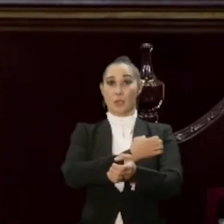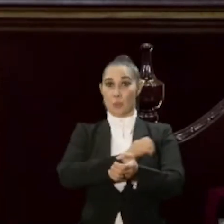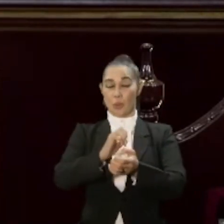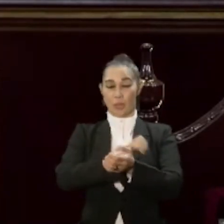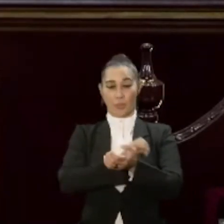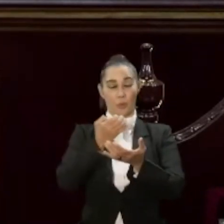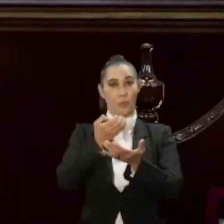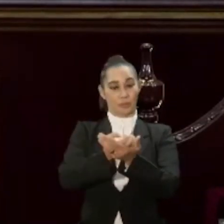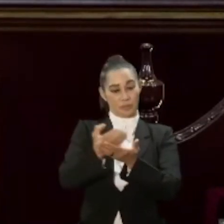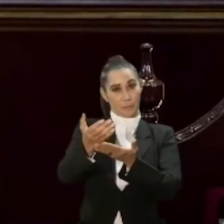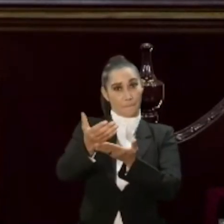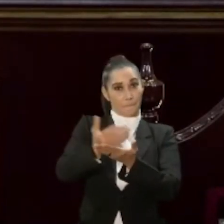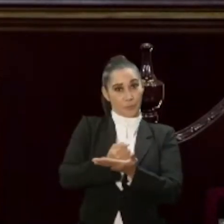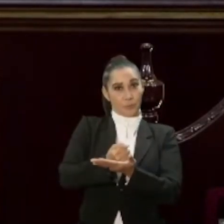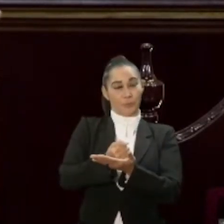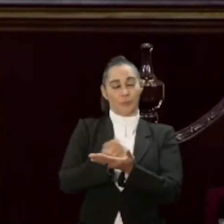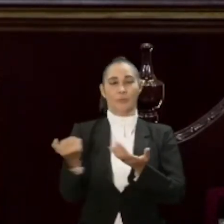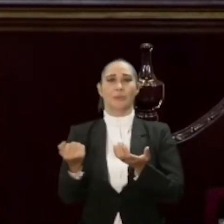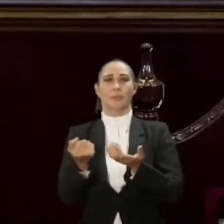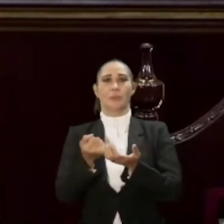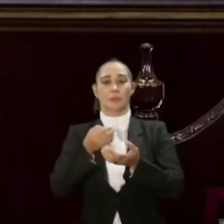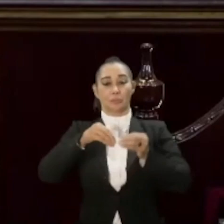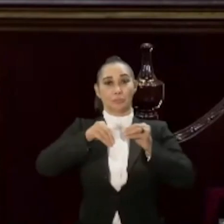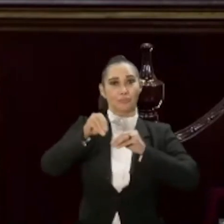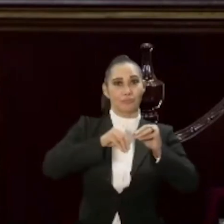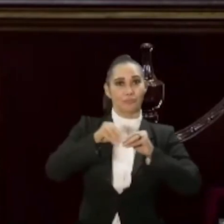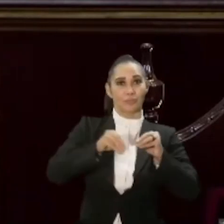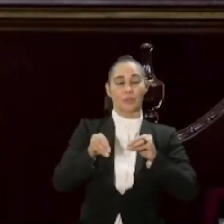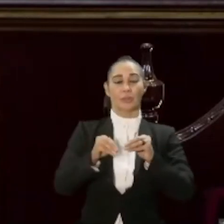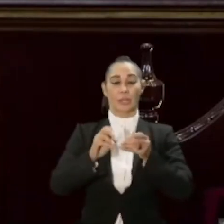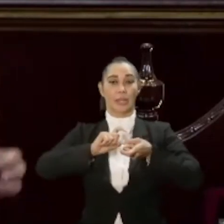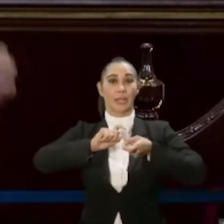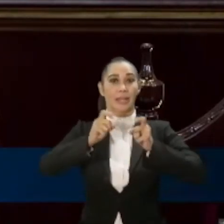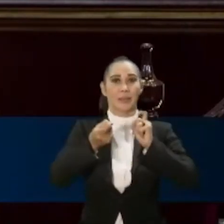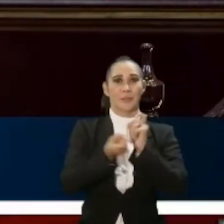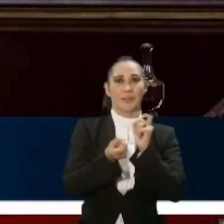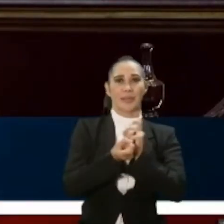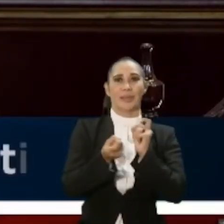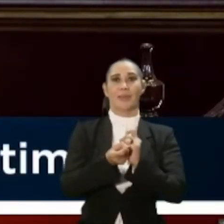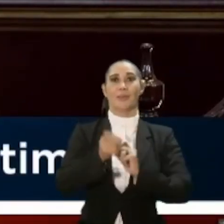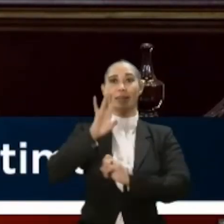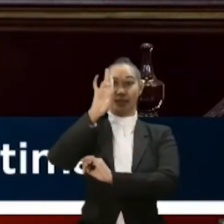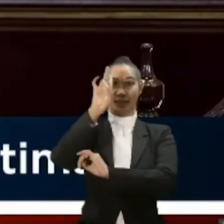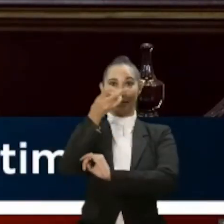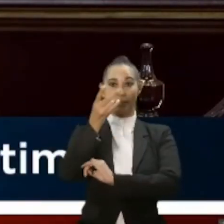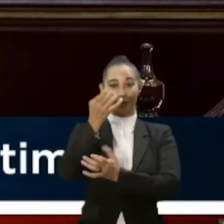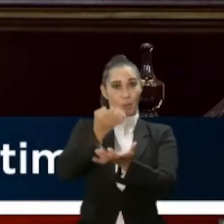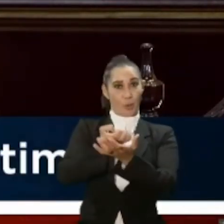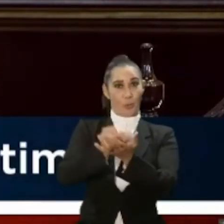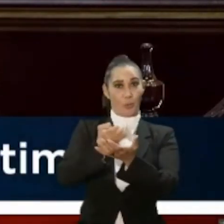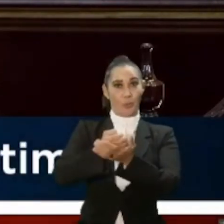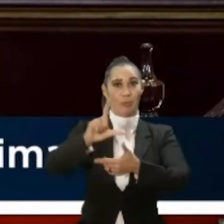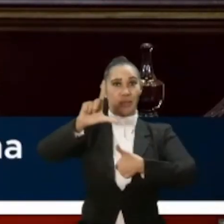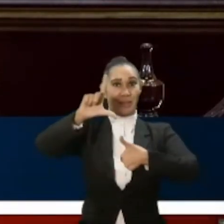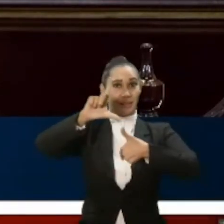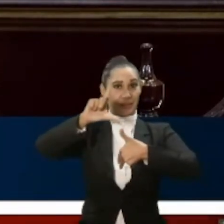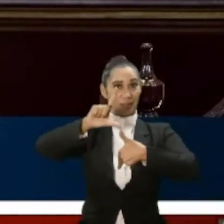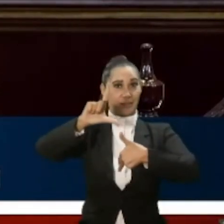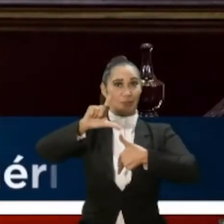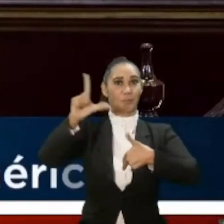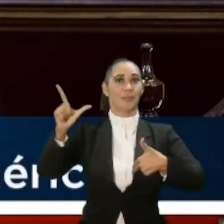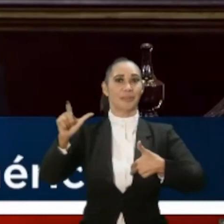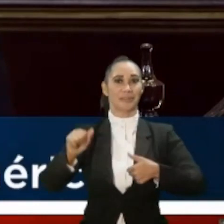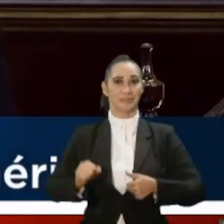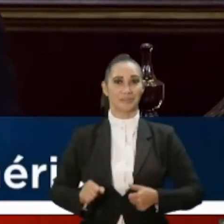Interno Bruto ajustado por paridad de poder de compra, convirtiéndola en la séptima economía de Latinoamérica.